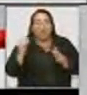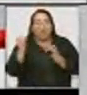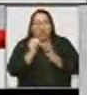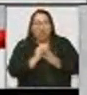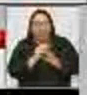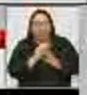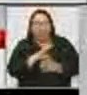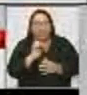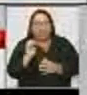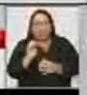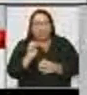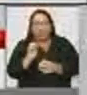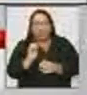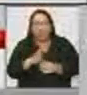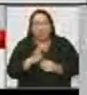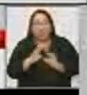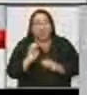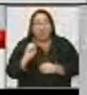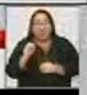se registraron